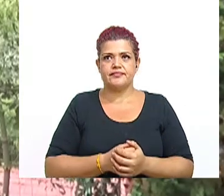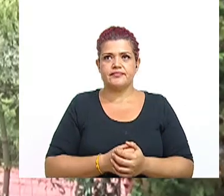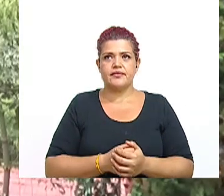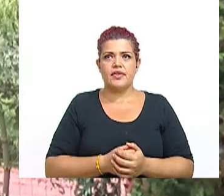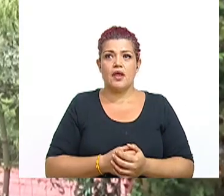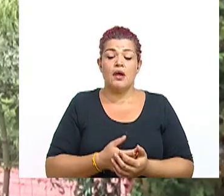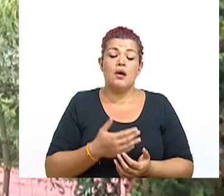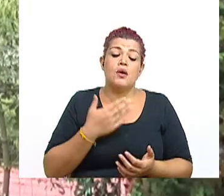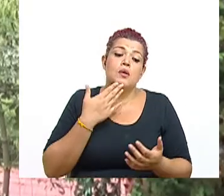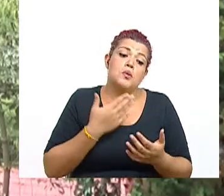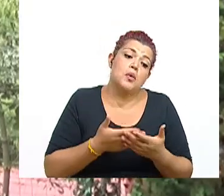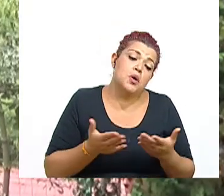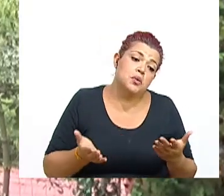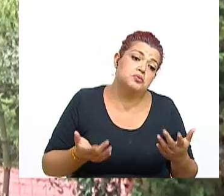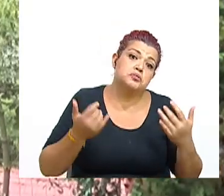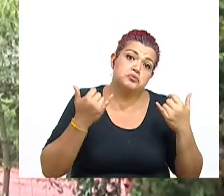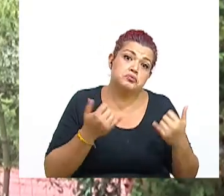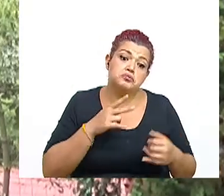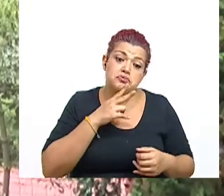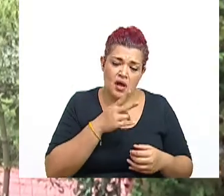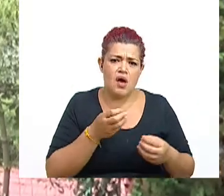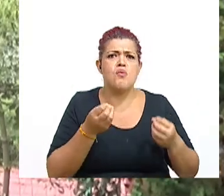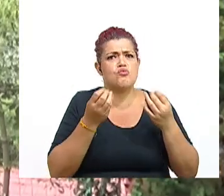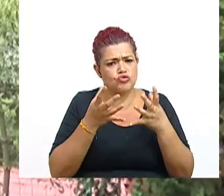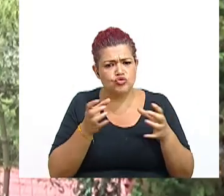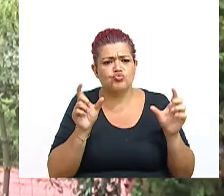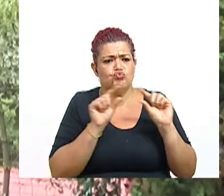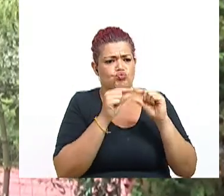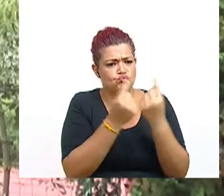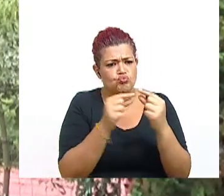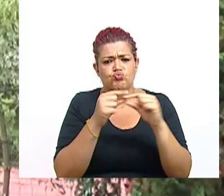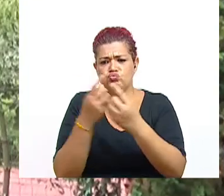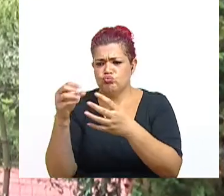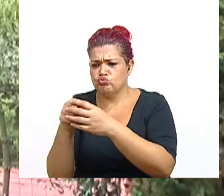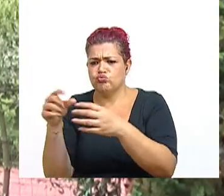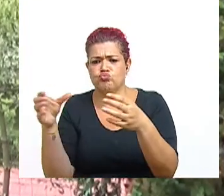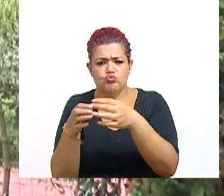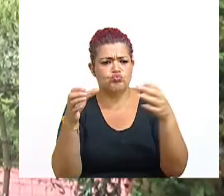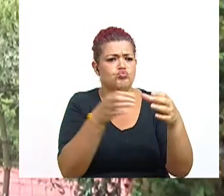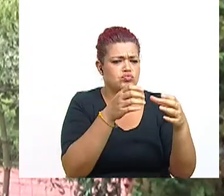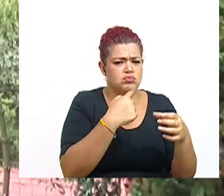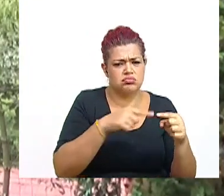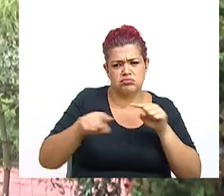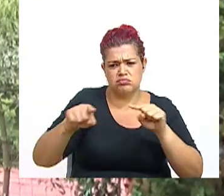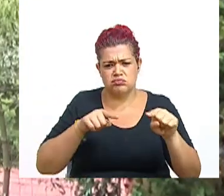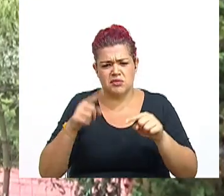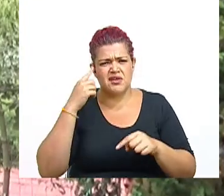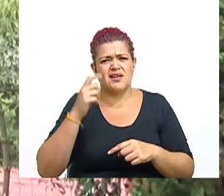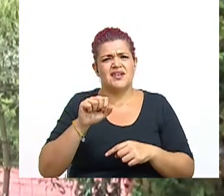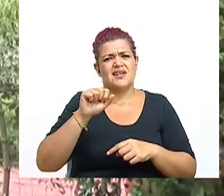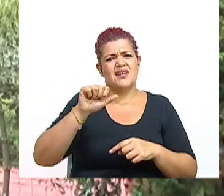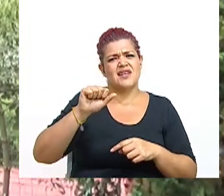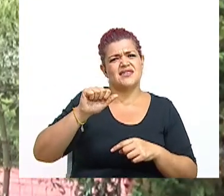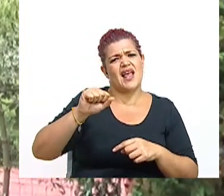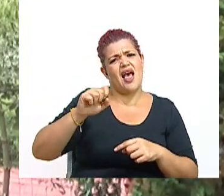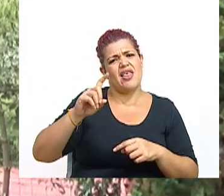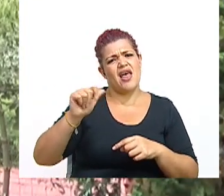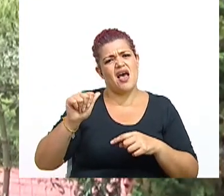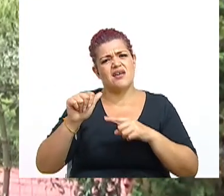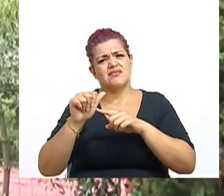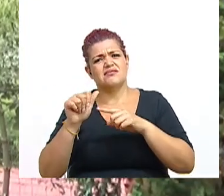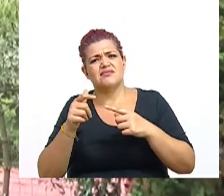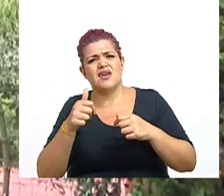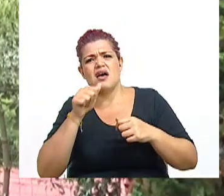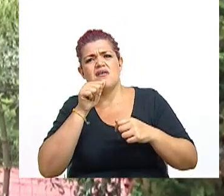Pues la verdad hay bastantes proyectos, organizaciones en nuestra comunidad, como cuáles, la SADA, hay por ejemplo la